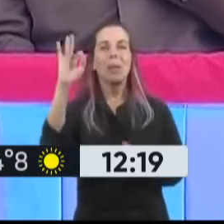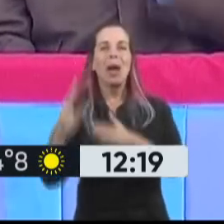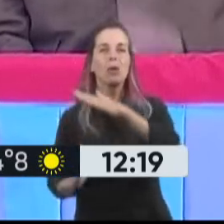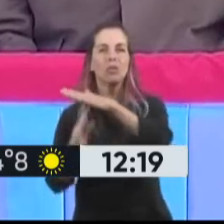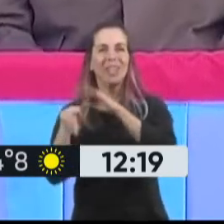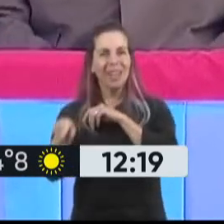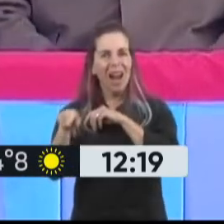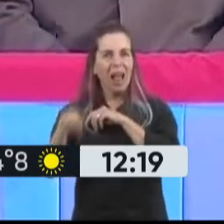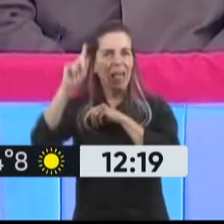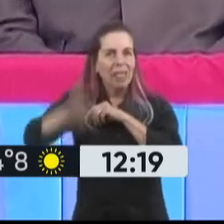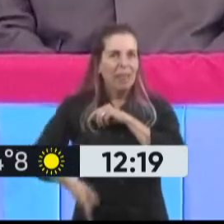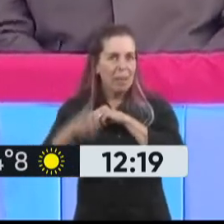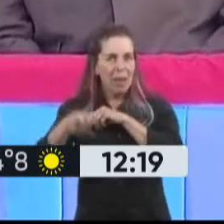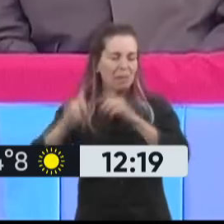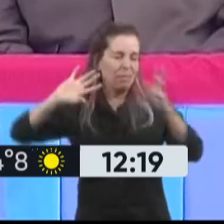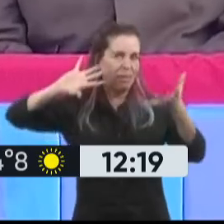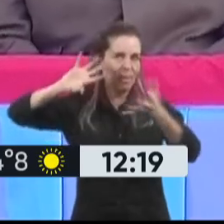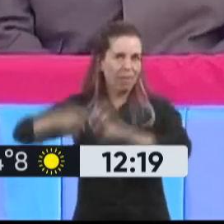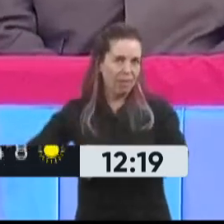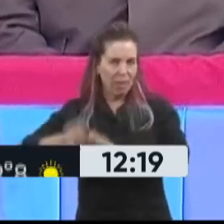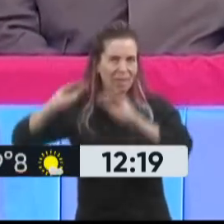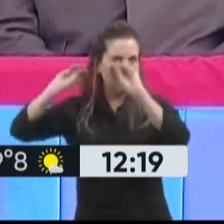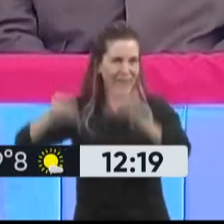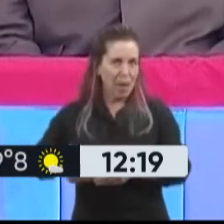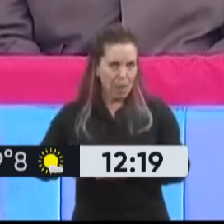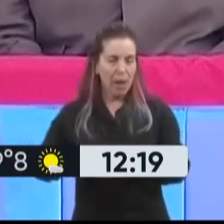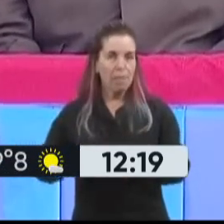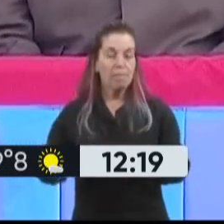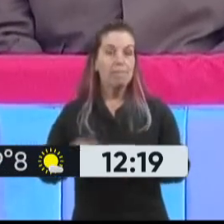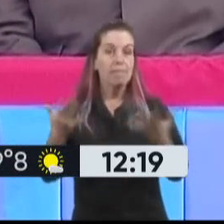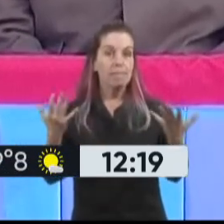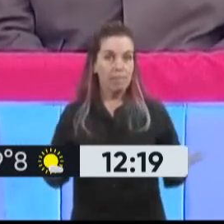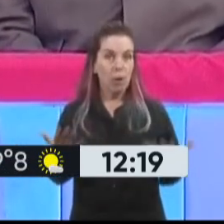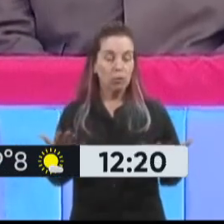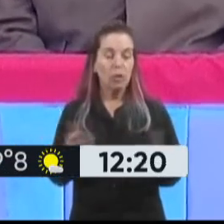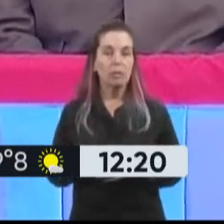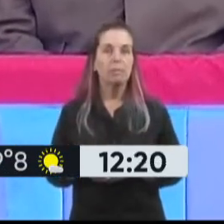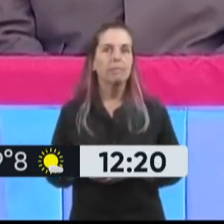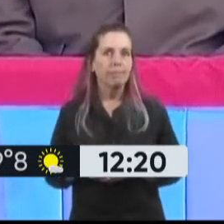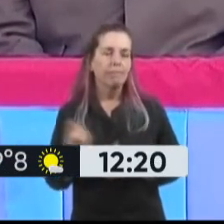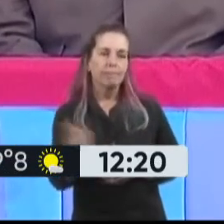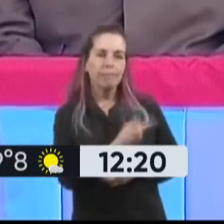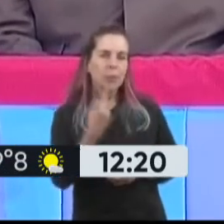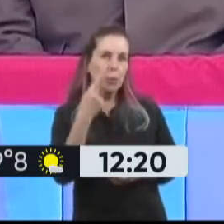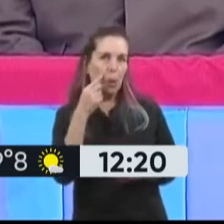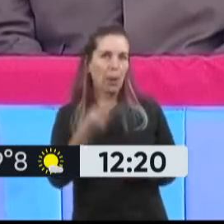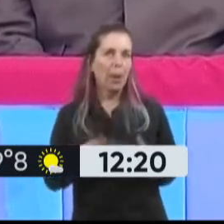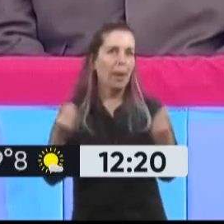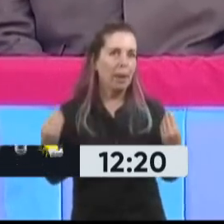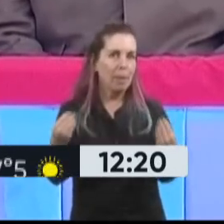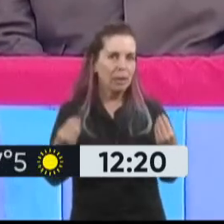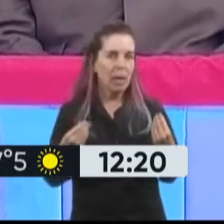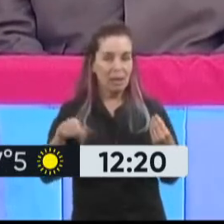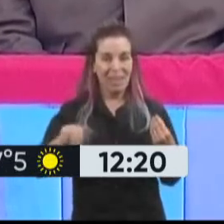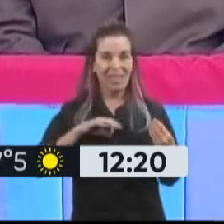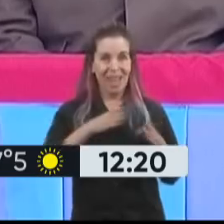teníamos la institución absolutamente quebrada. De hecho, la pérdida que debimos reconocer a lo largo de